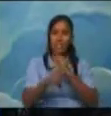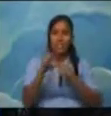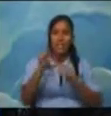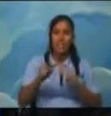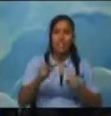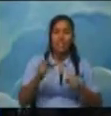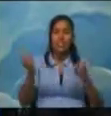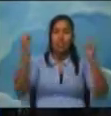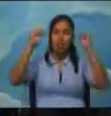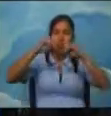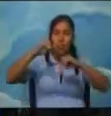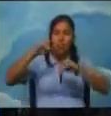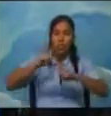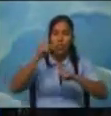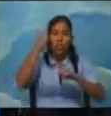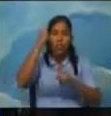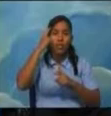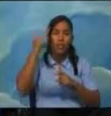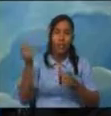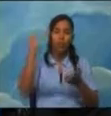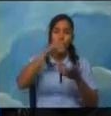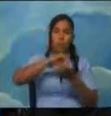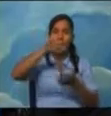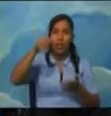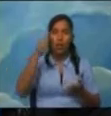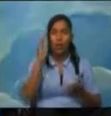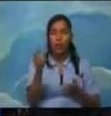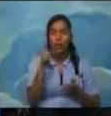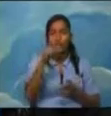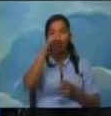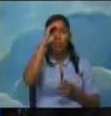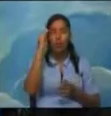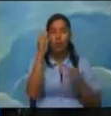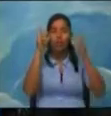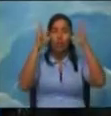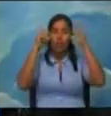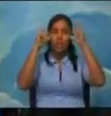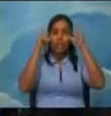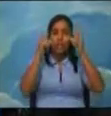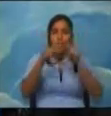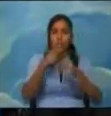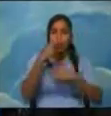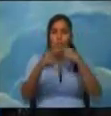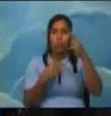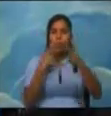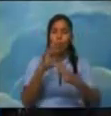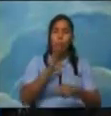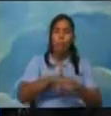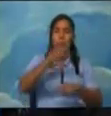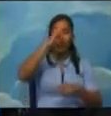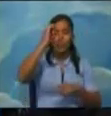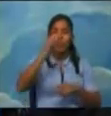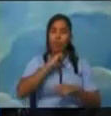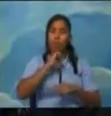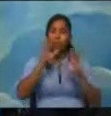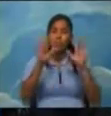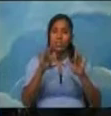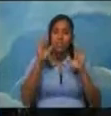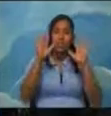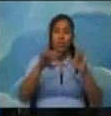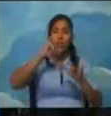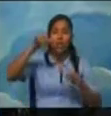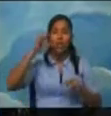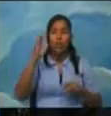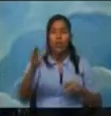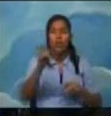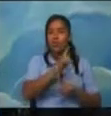los postreros días te volviera Jehová tu Dios y oyere su voz, porque Dios misericordioso es Jehová tu Dios, no